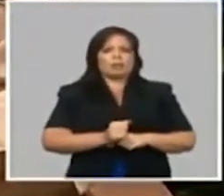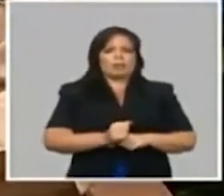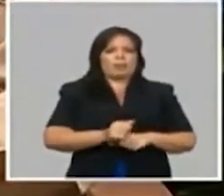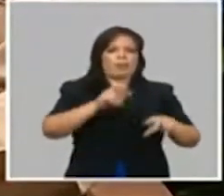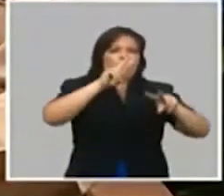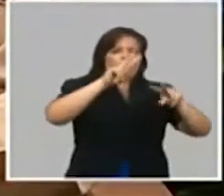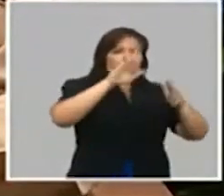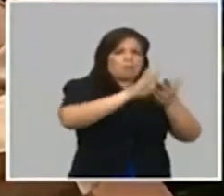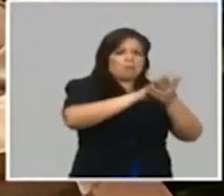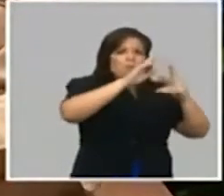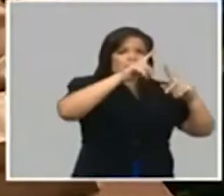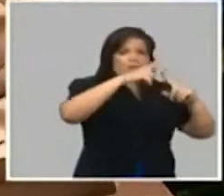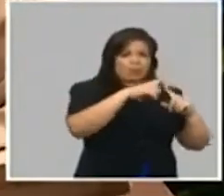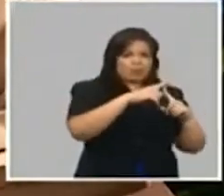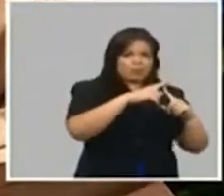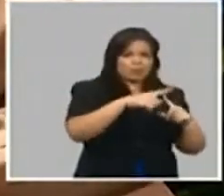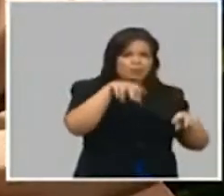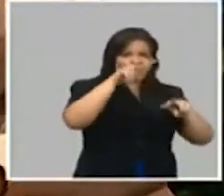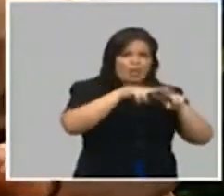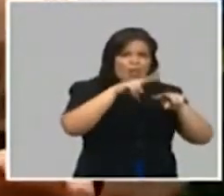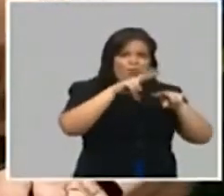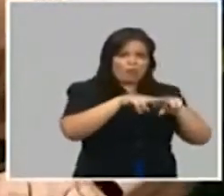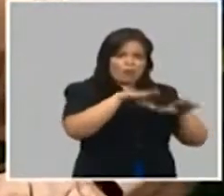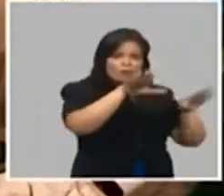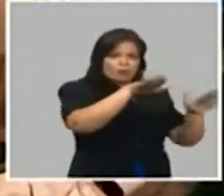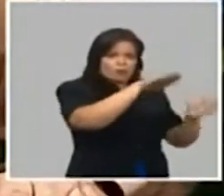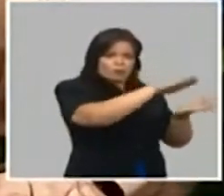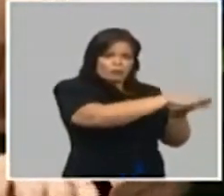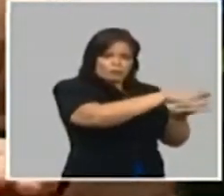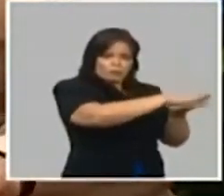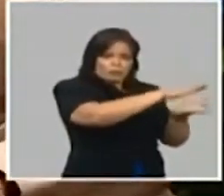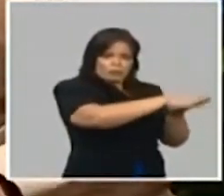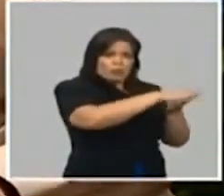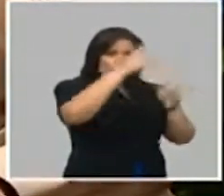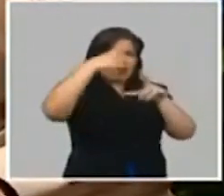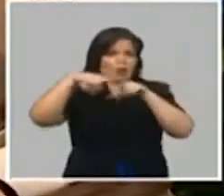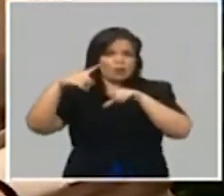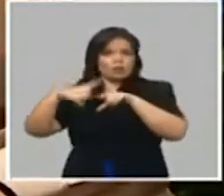La Habana, el resto ya va a comenzar a despachar sus cargas. Ahora,